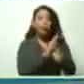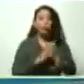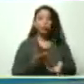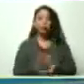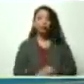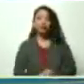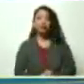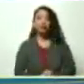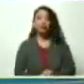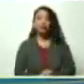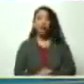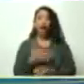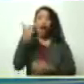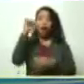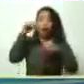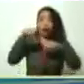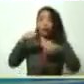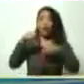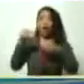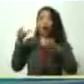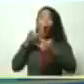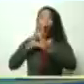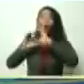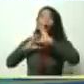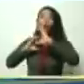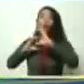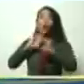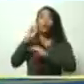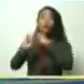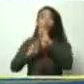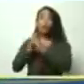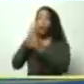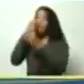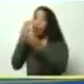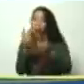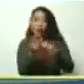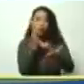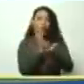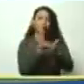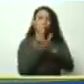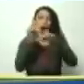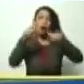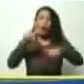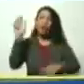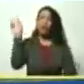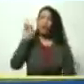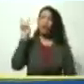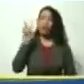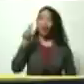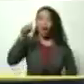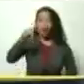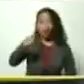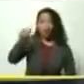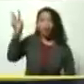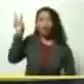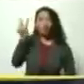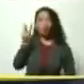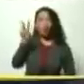Están los medios de comunicación internacionales. Siempre bienvenidos a Venezuela, en Venezuela.